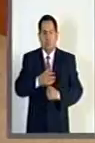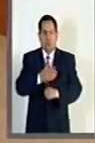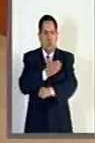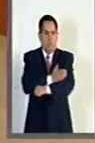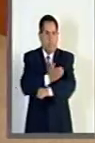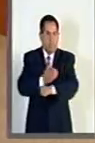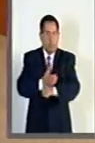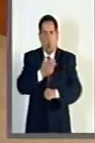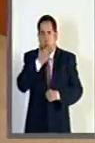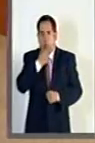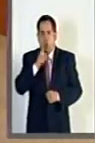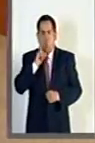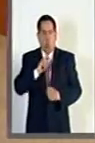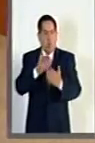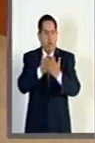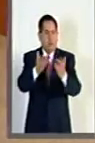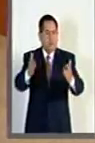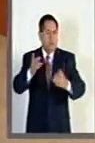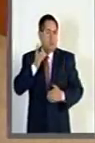Legisladores.